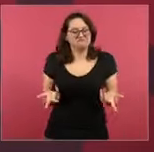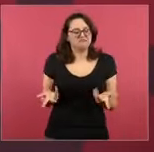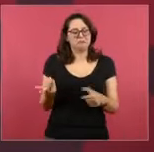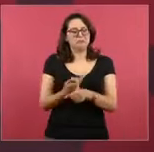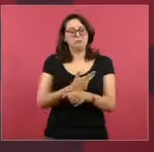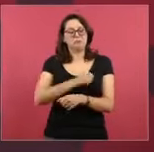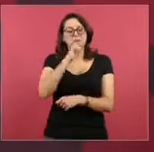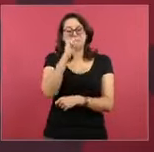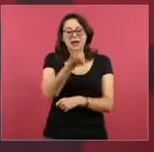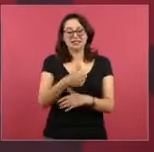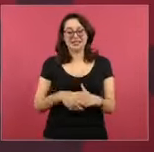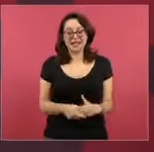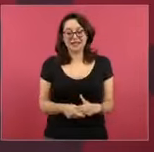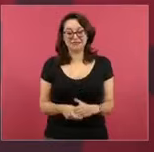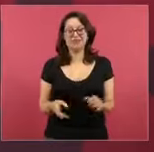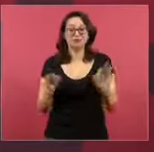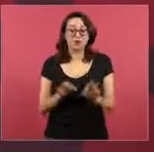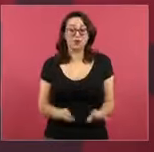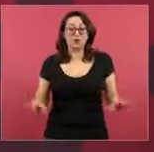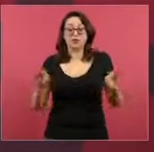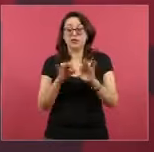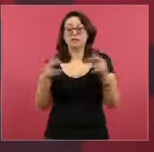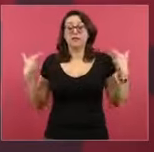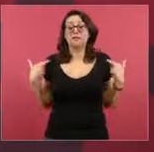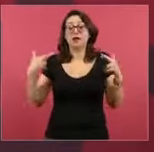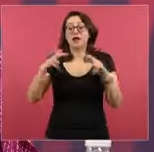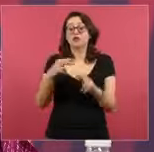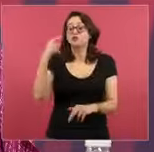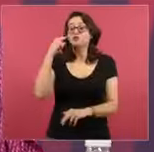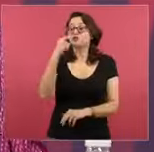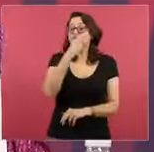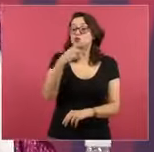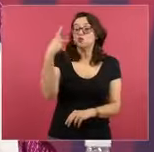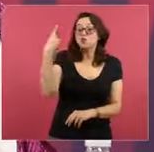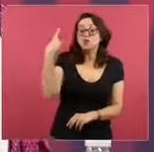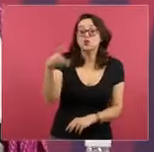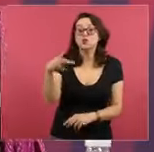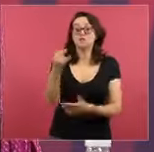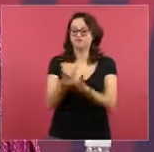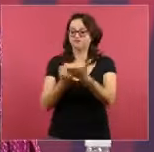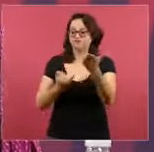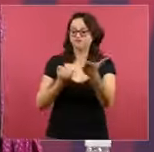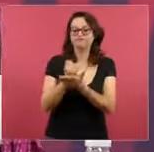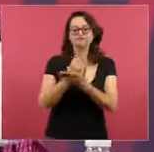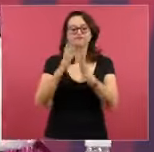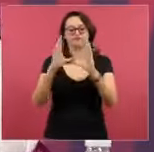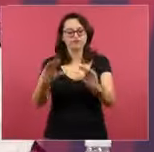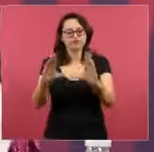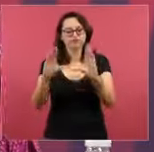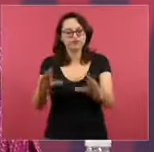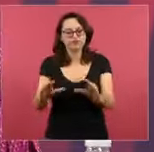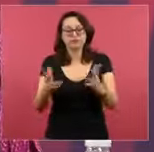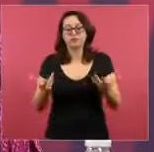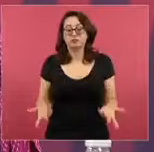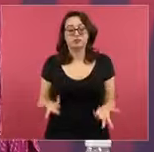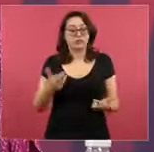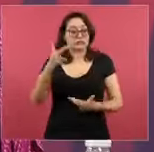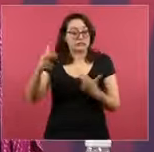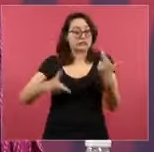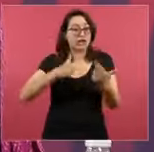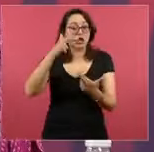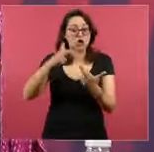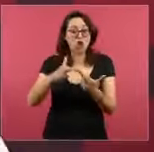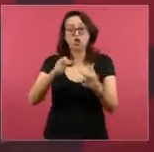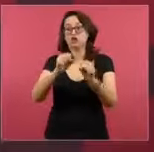estamos reivindicando sobre todo la autonomía profesional del docente y cada uno de nosotros sabe en qué región, en